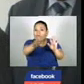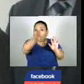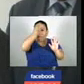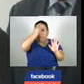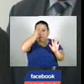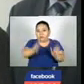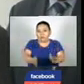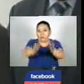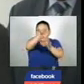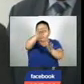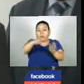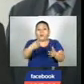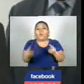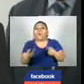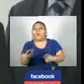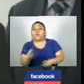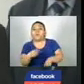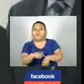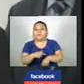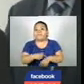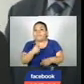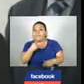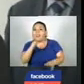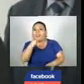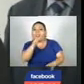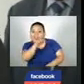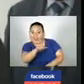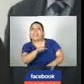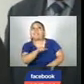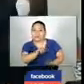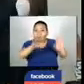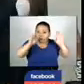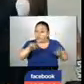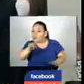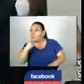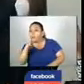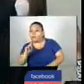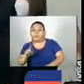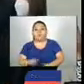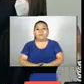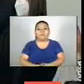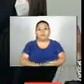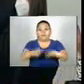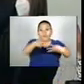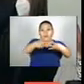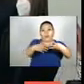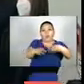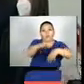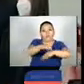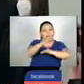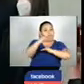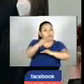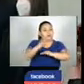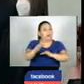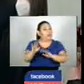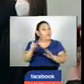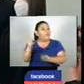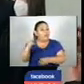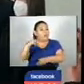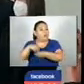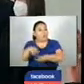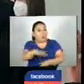que determinarían en último momento a quién sancionan y a quién no. En esta ley transitoria dejaron claro que no están